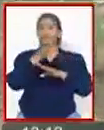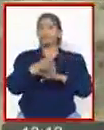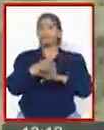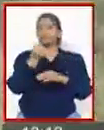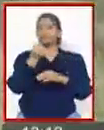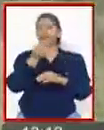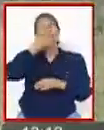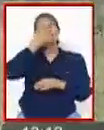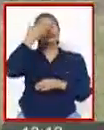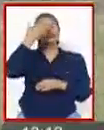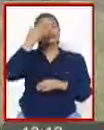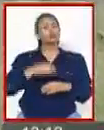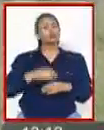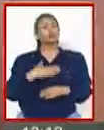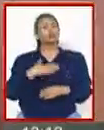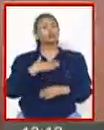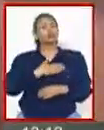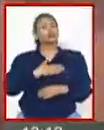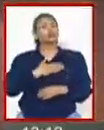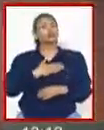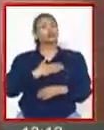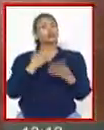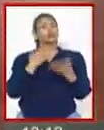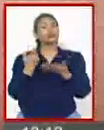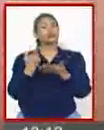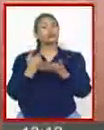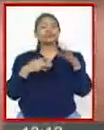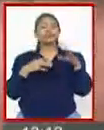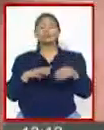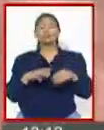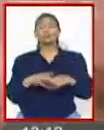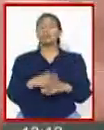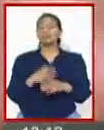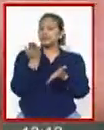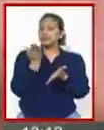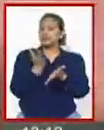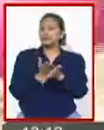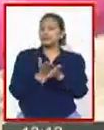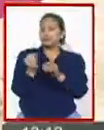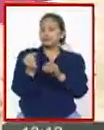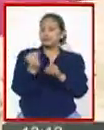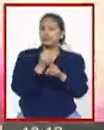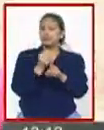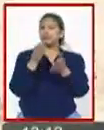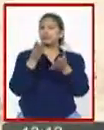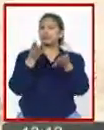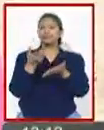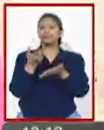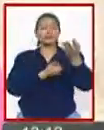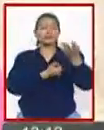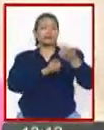mucho gas se echa. Por favor, queremos que hagan algo, que dejen esta violencia. Que mire lo que están